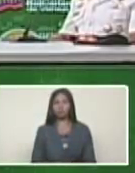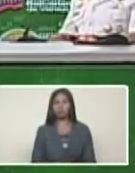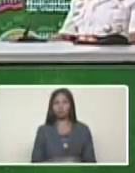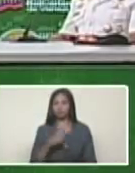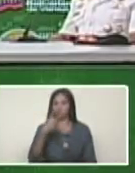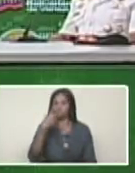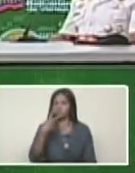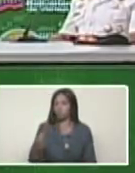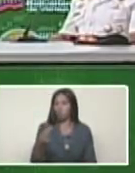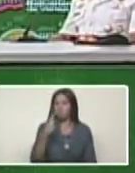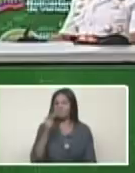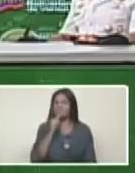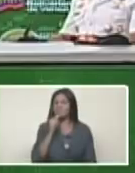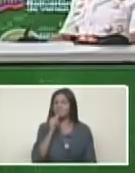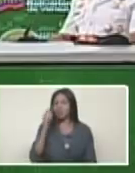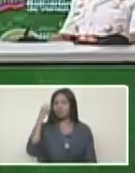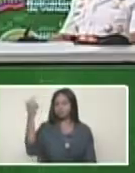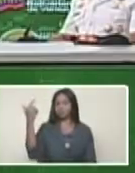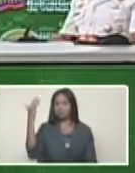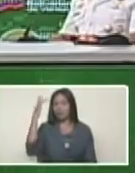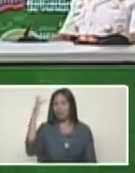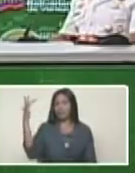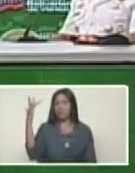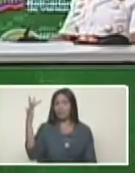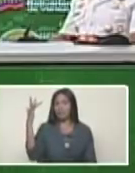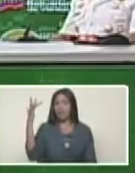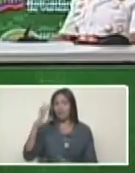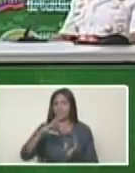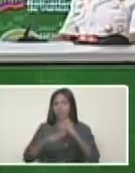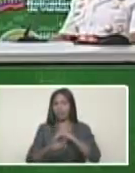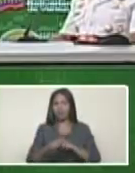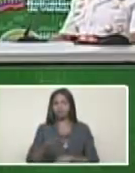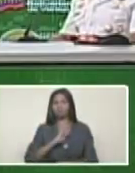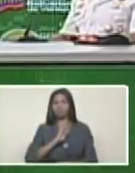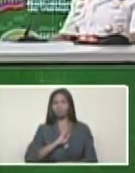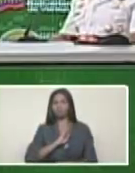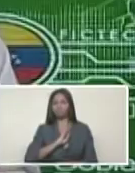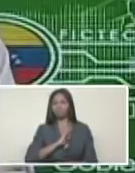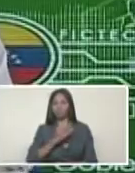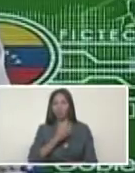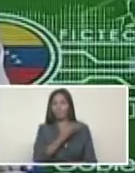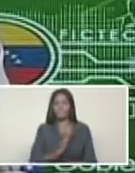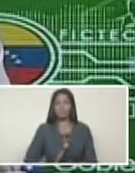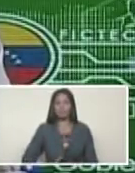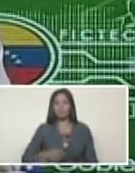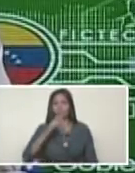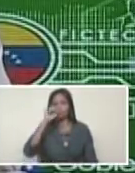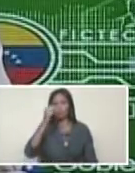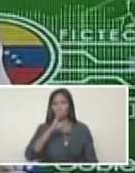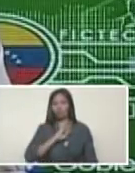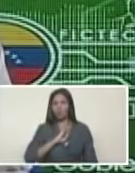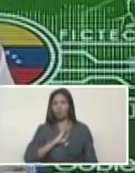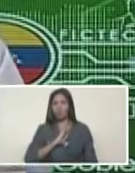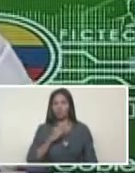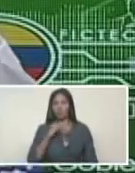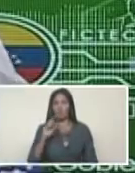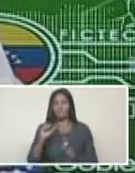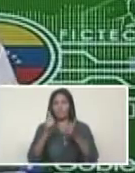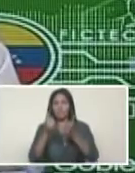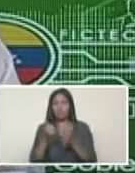¿No? ¿Quién inventó el CLAP? Humildemente, este presidente obrero que está aquí. Y empezamos con